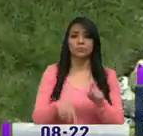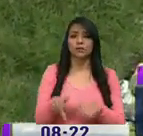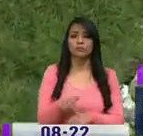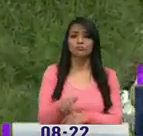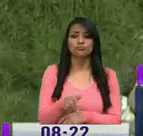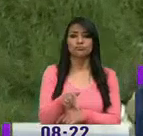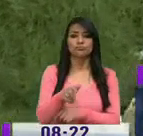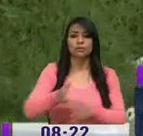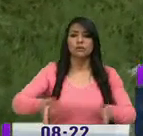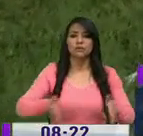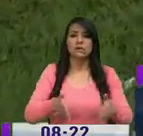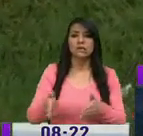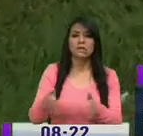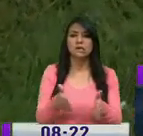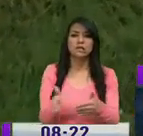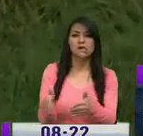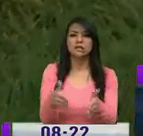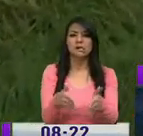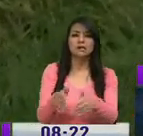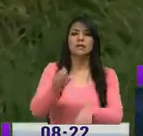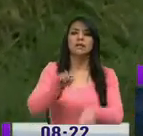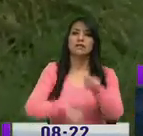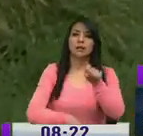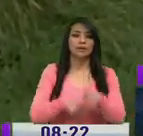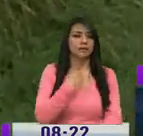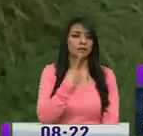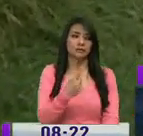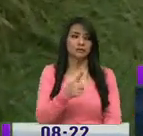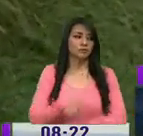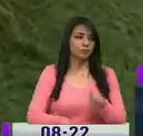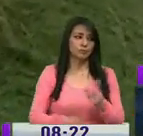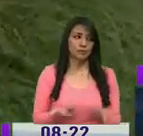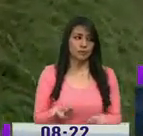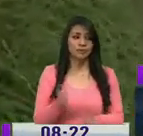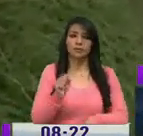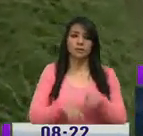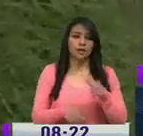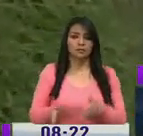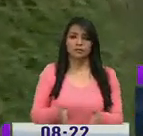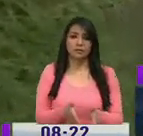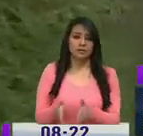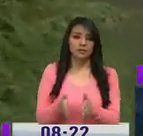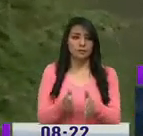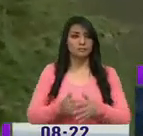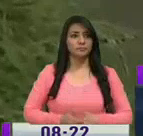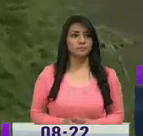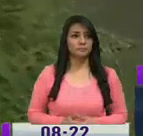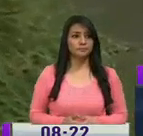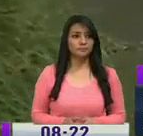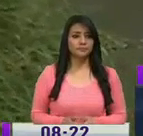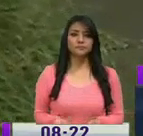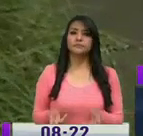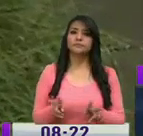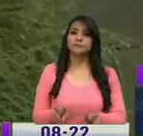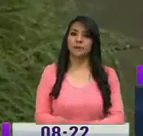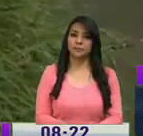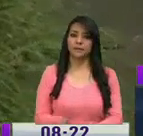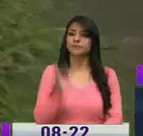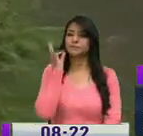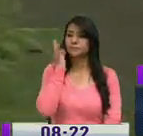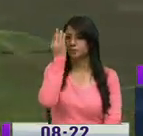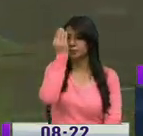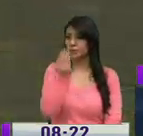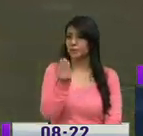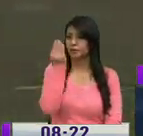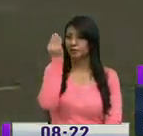no pueden pasar por aquí porque la calle está en mal estado, que está dañada la calle. Además de eso, supongo que, señora, buenos días, tienen